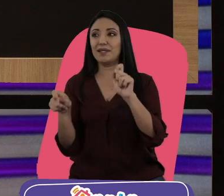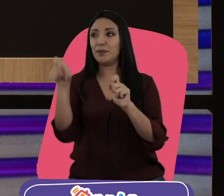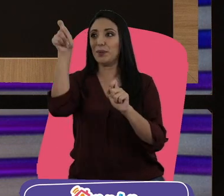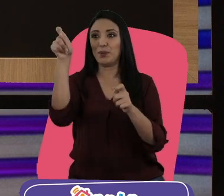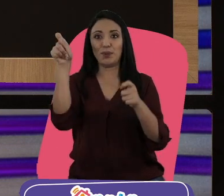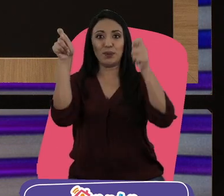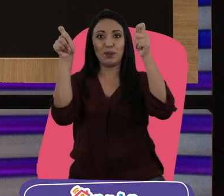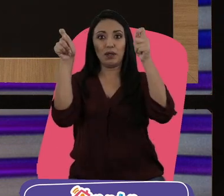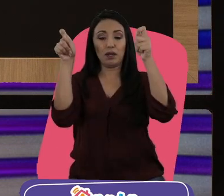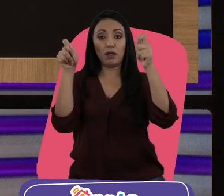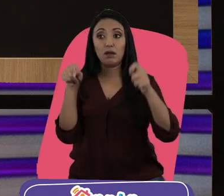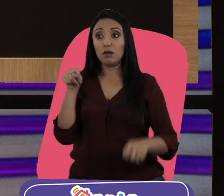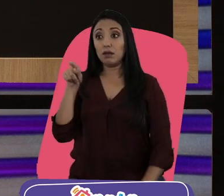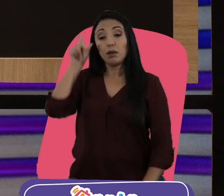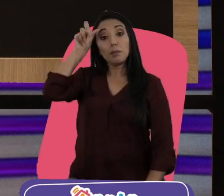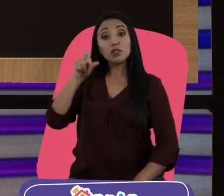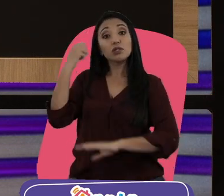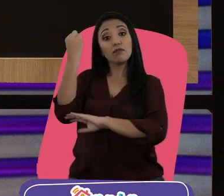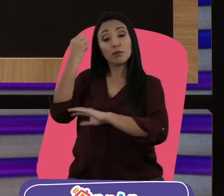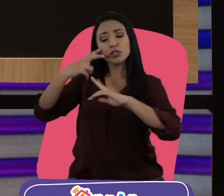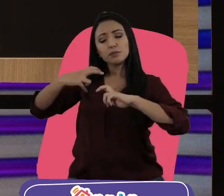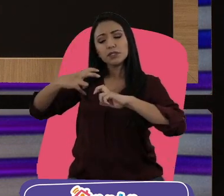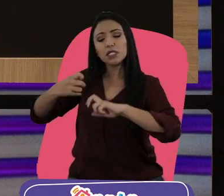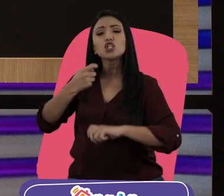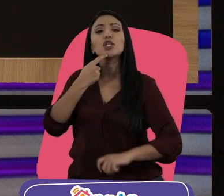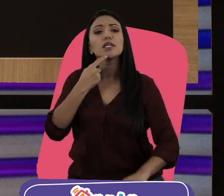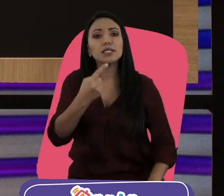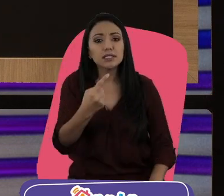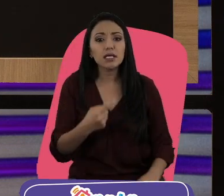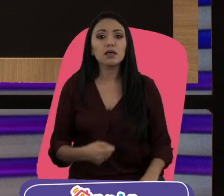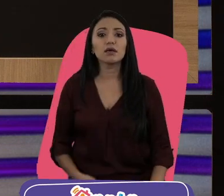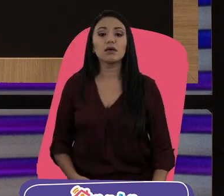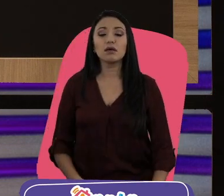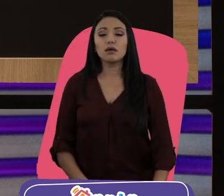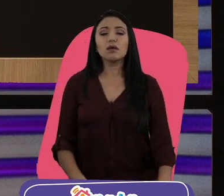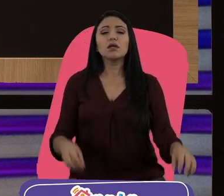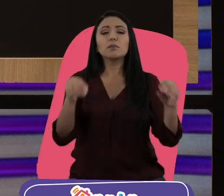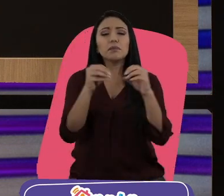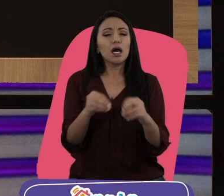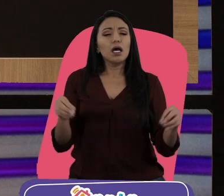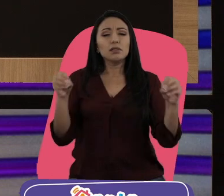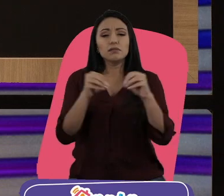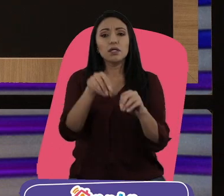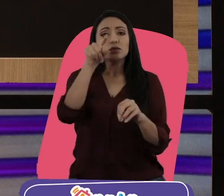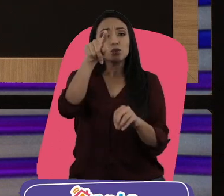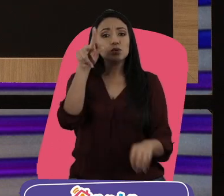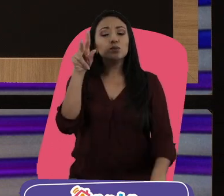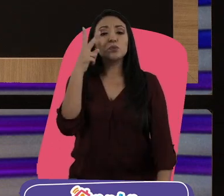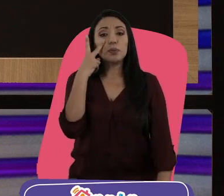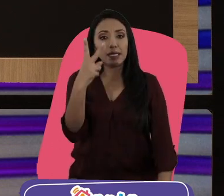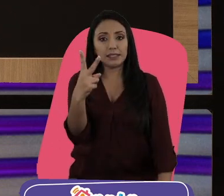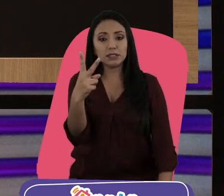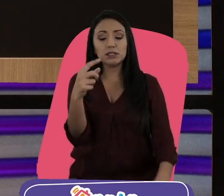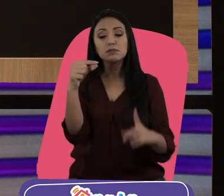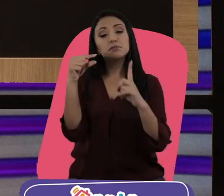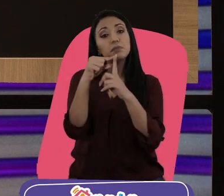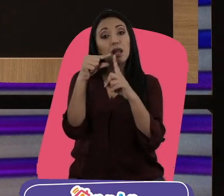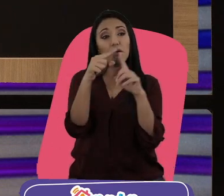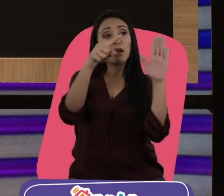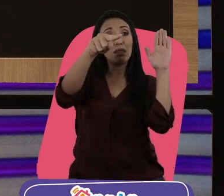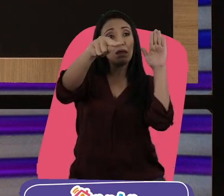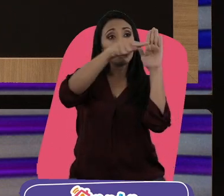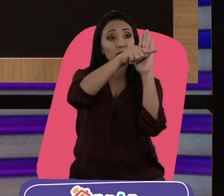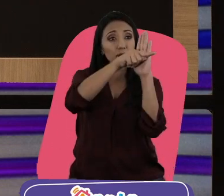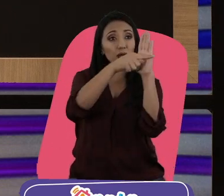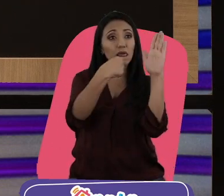este investigador hace una afirmación. Cada vez que tú escuchas una palabra